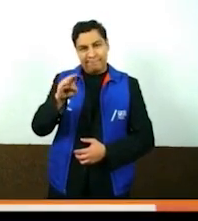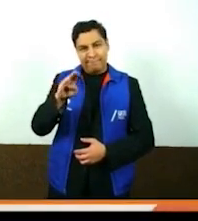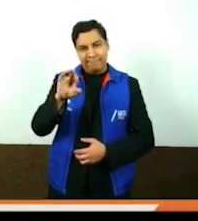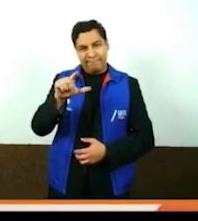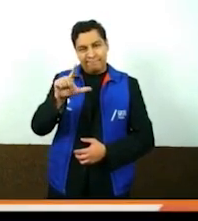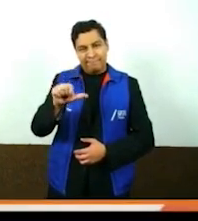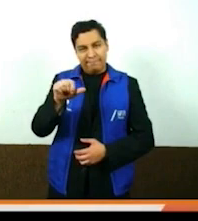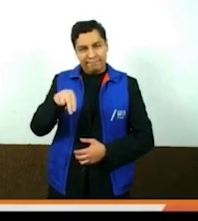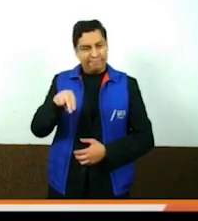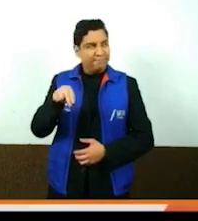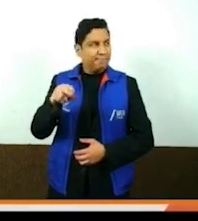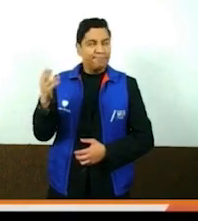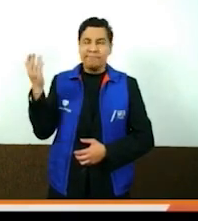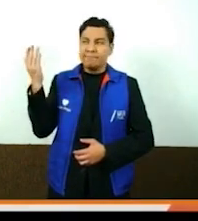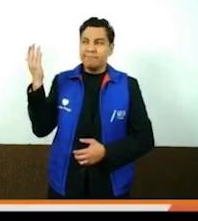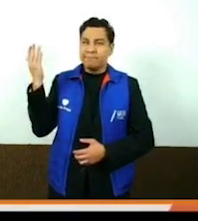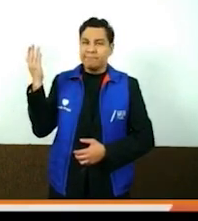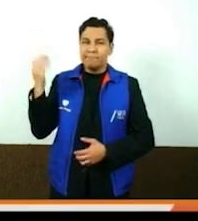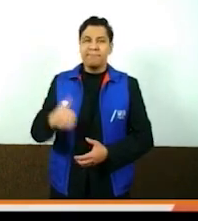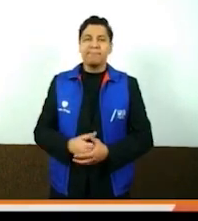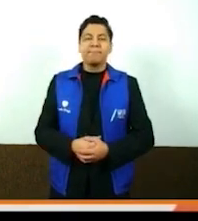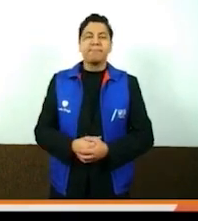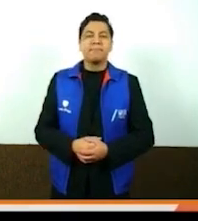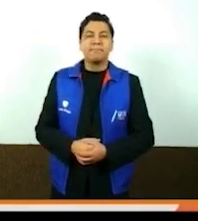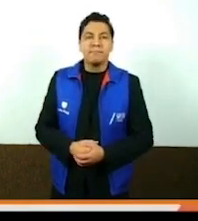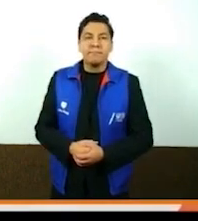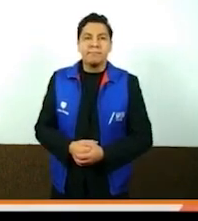Ana Belén Mendoza Rivera,